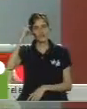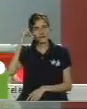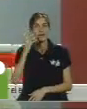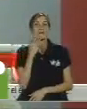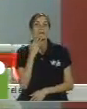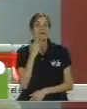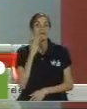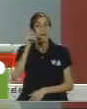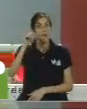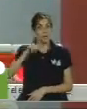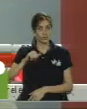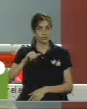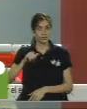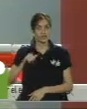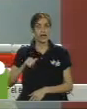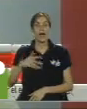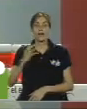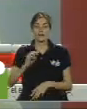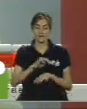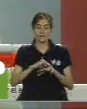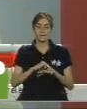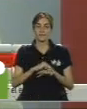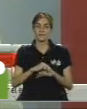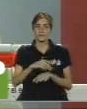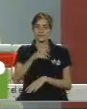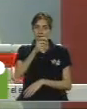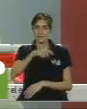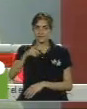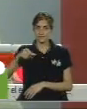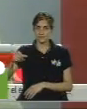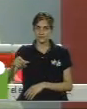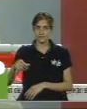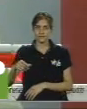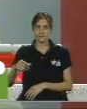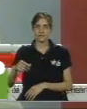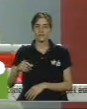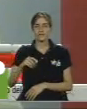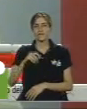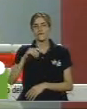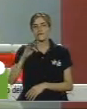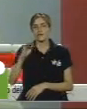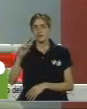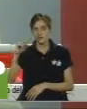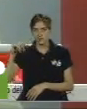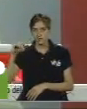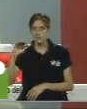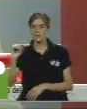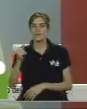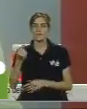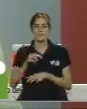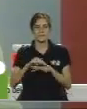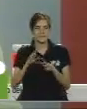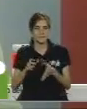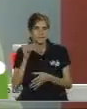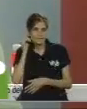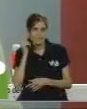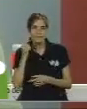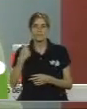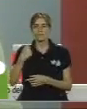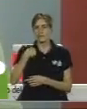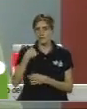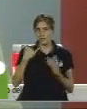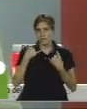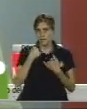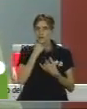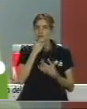Por ejemplo, hoy están los ministros Francisco Garcés, Alejandro Vicher, la ministra Isis Ochoa, yo